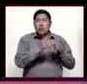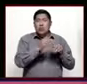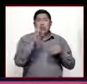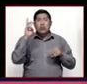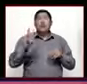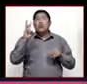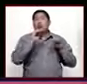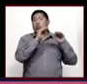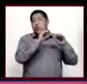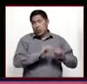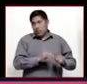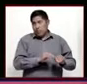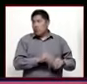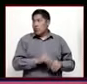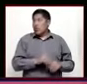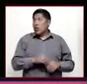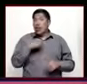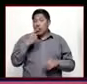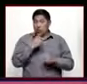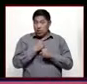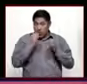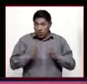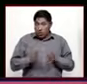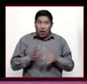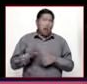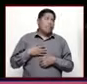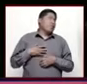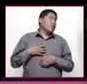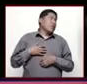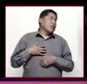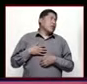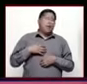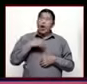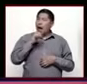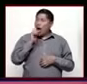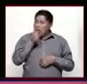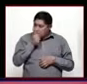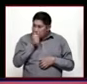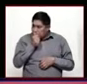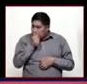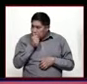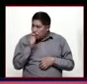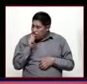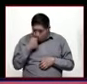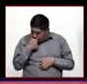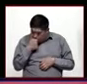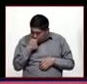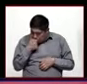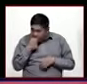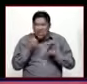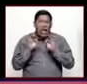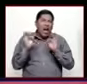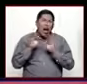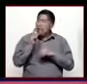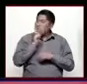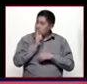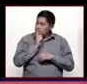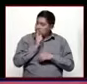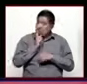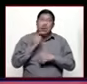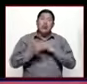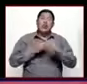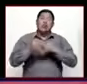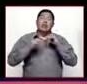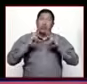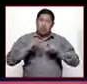que se encontraban en este lugar? Lamentablemente se ha tenido hermetismo por parte de estos señores. Entonces, en el transcurso de la investigación